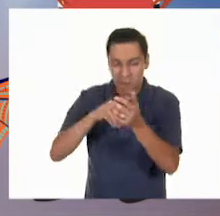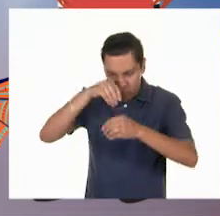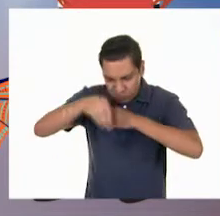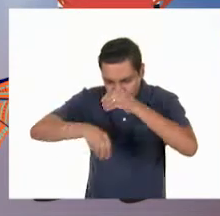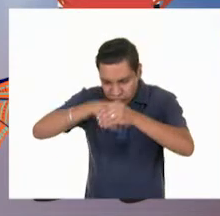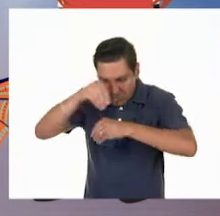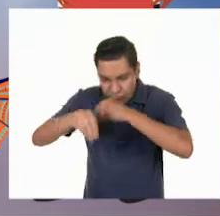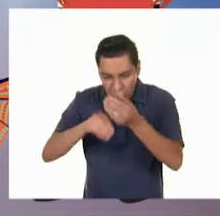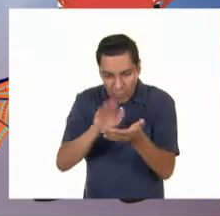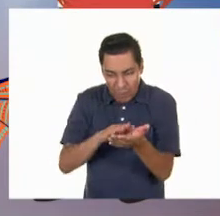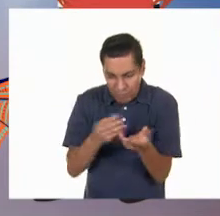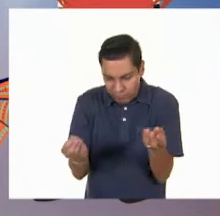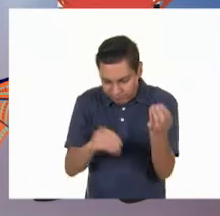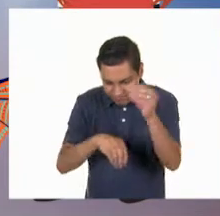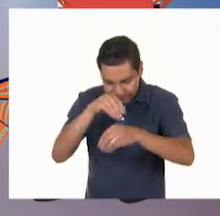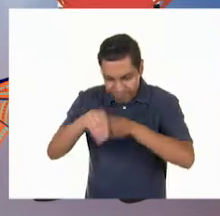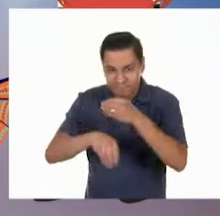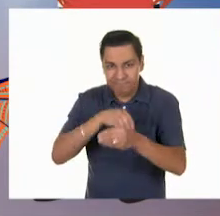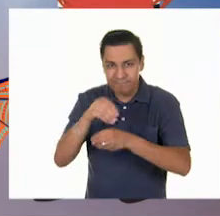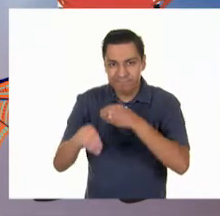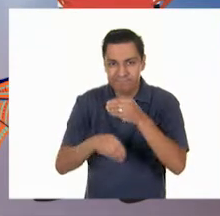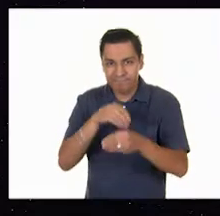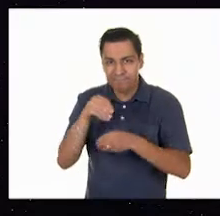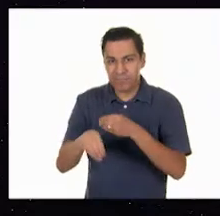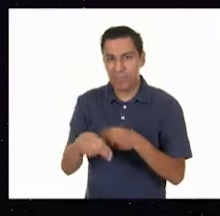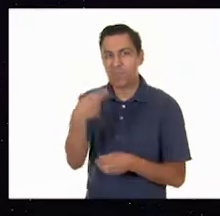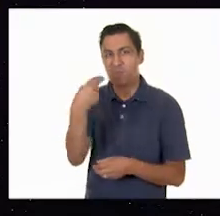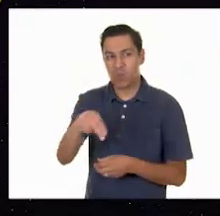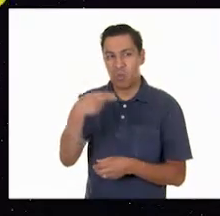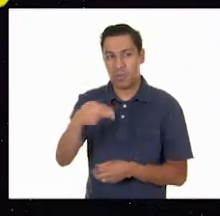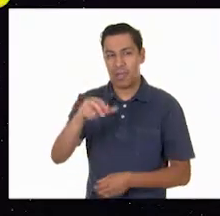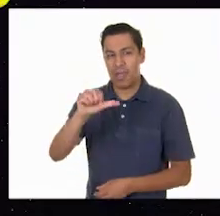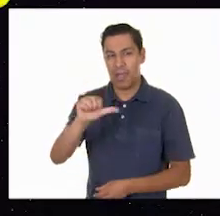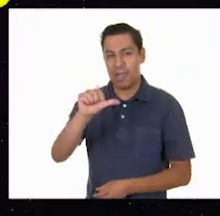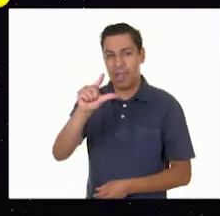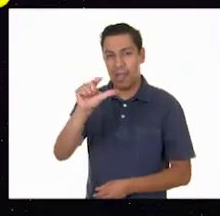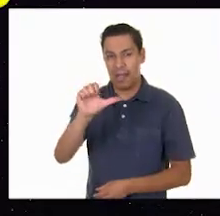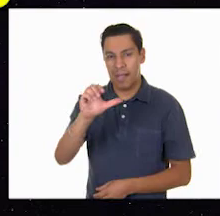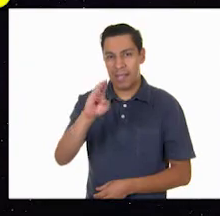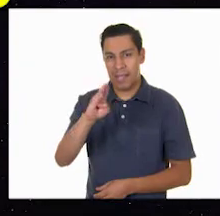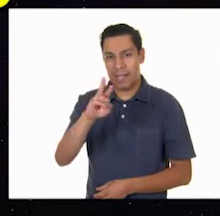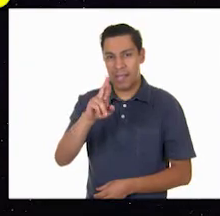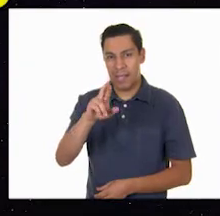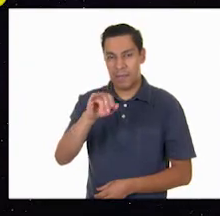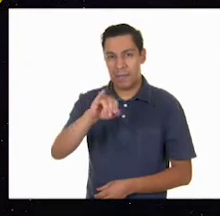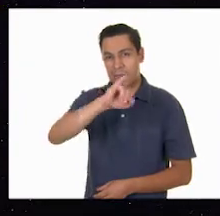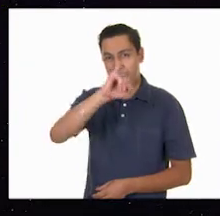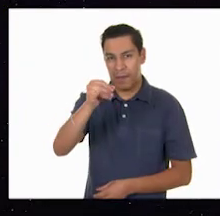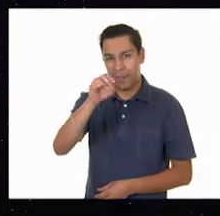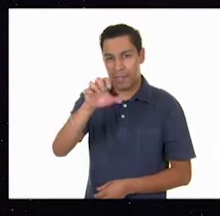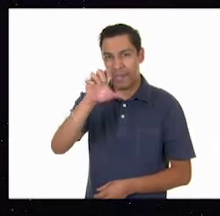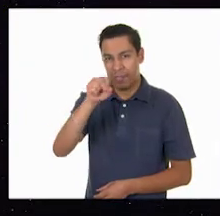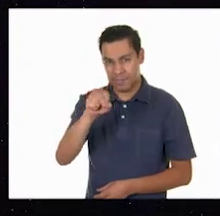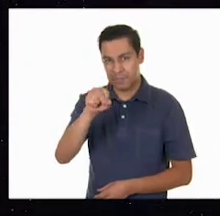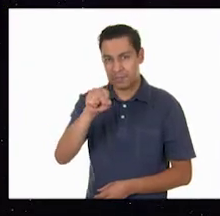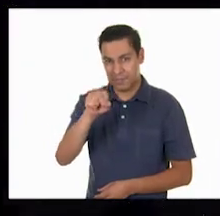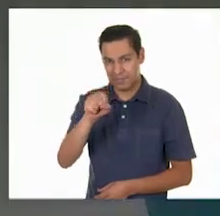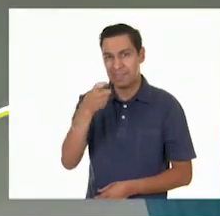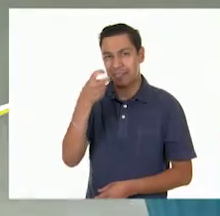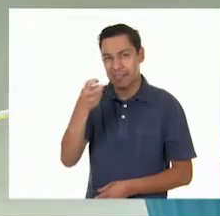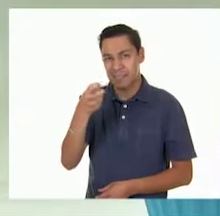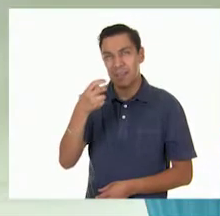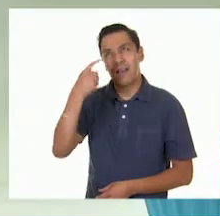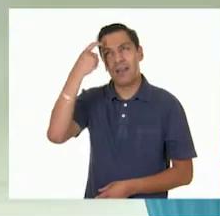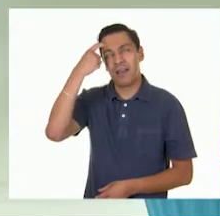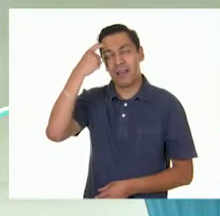dominaba estas nuevas esculturas les puso el nombre de alebrijes tal como recordaba haberlos escuchado en aquella